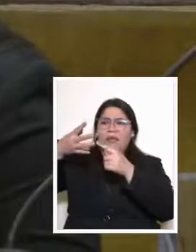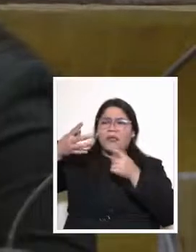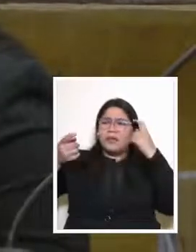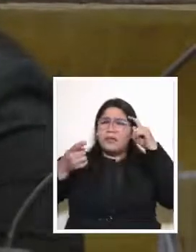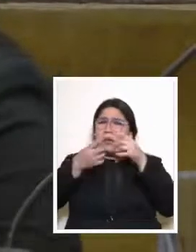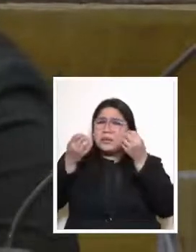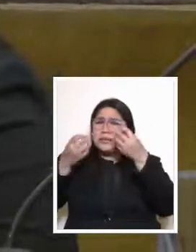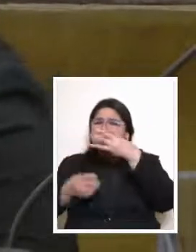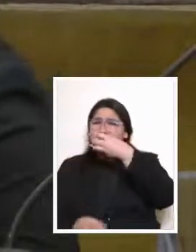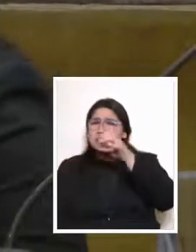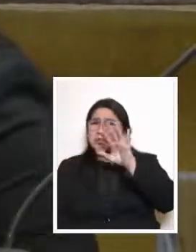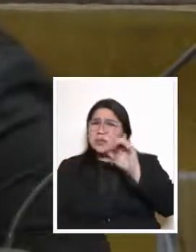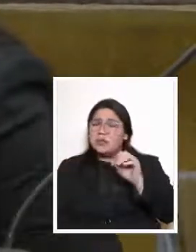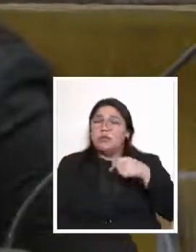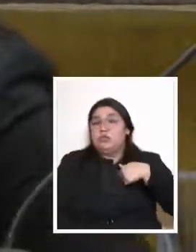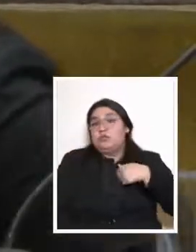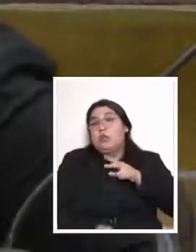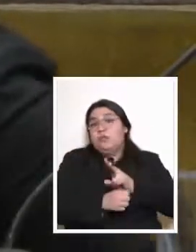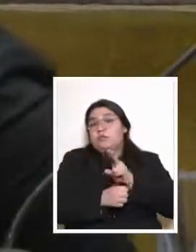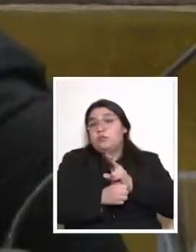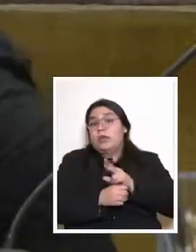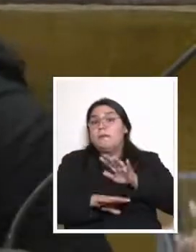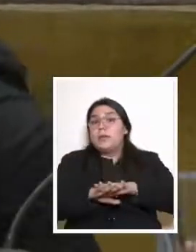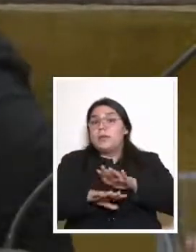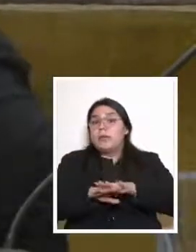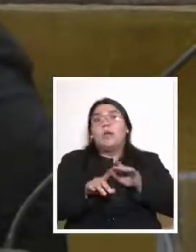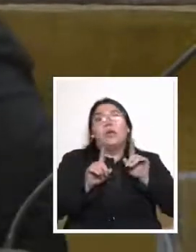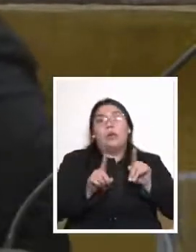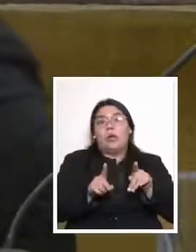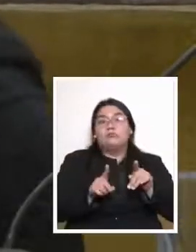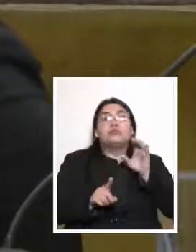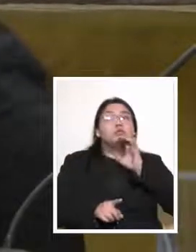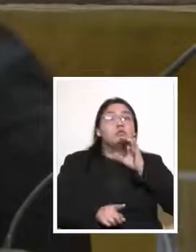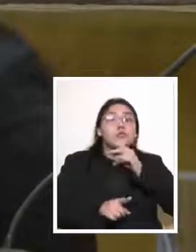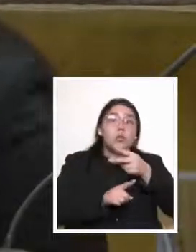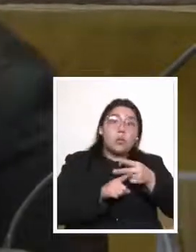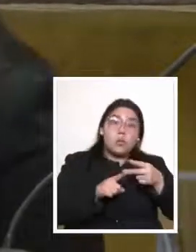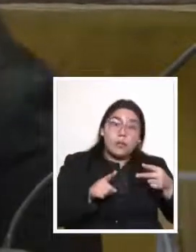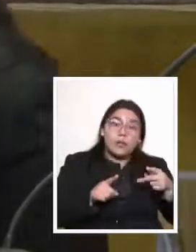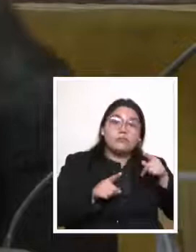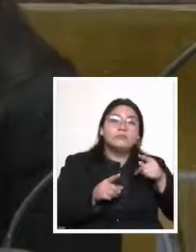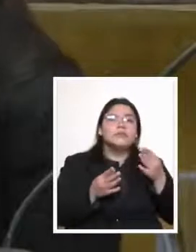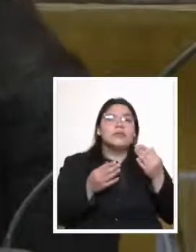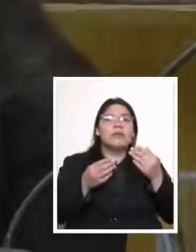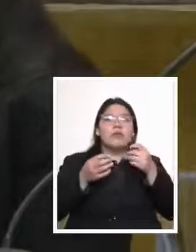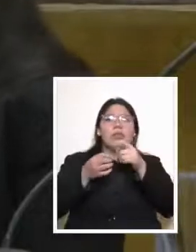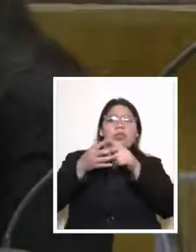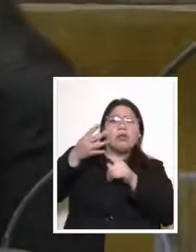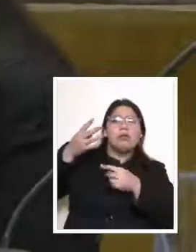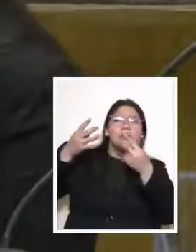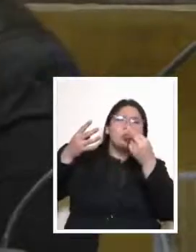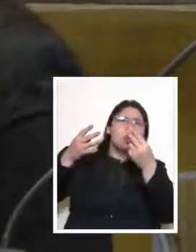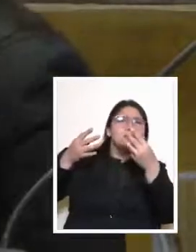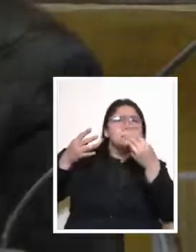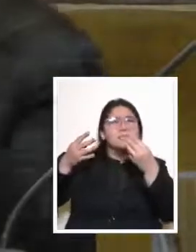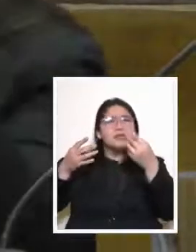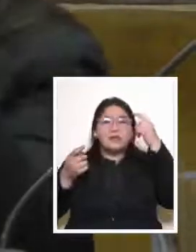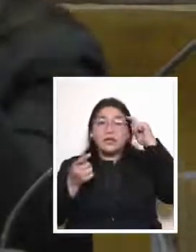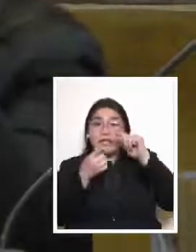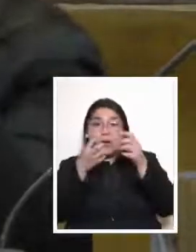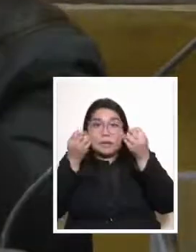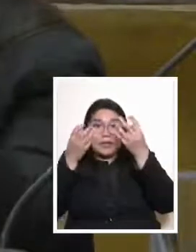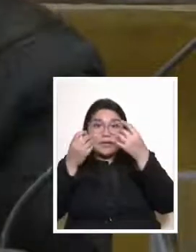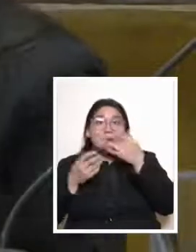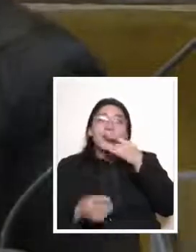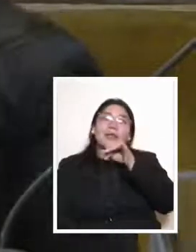yo como profesora de matemática igual en segundo medio tengo que cubrir 12, 13 objetivos de aprendizaje para que nos vaya bien